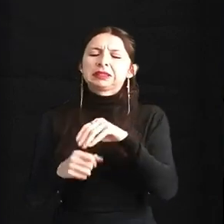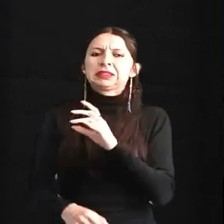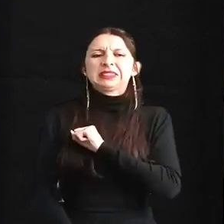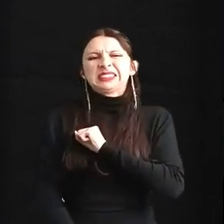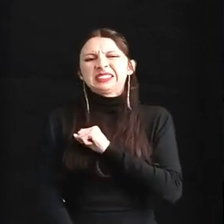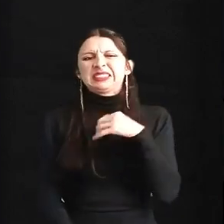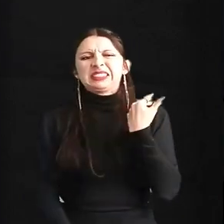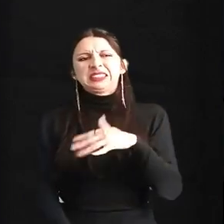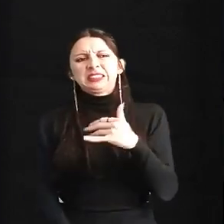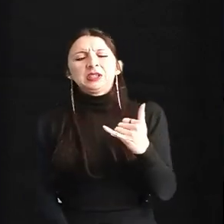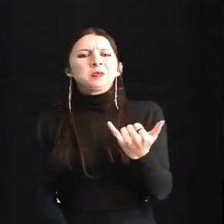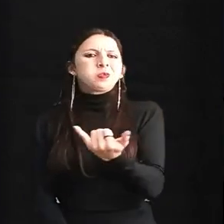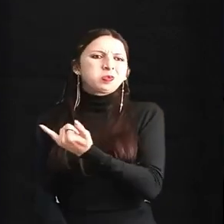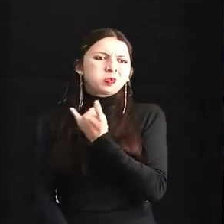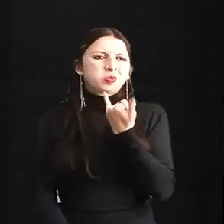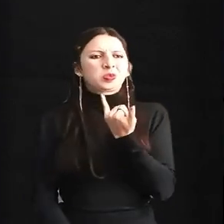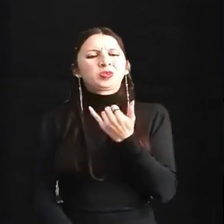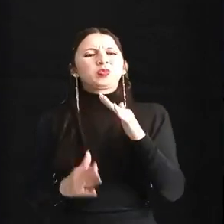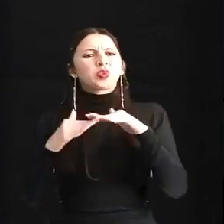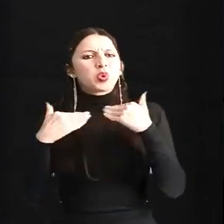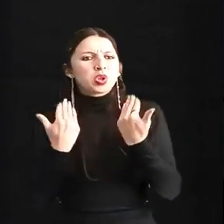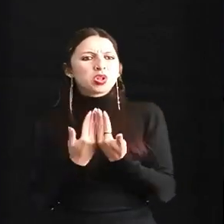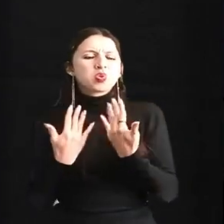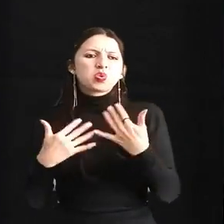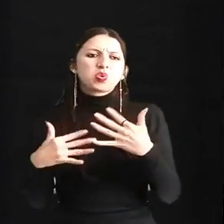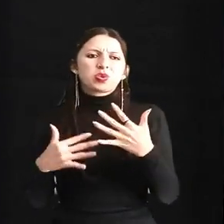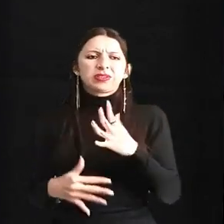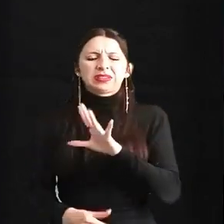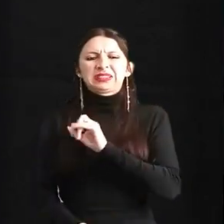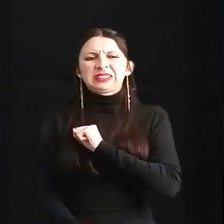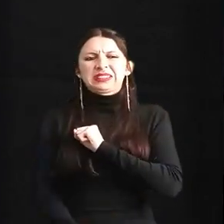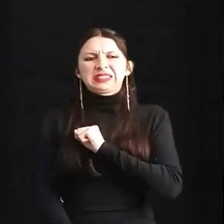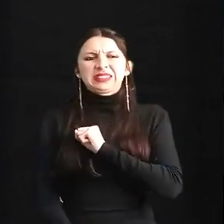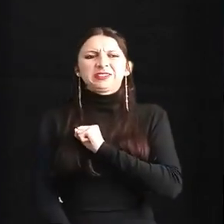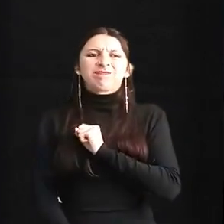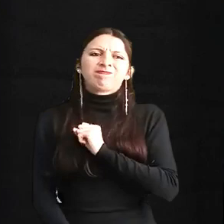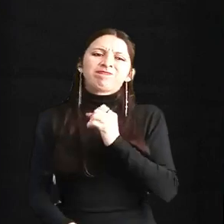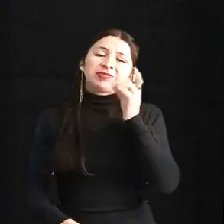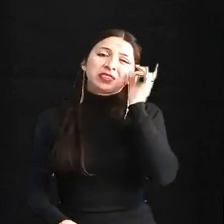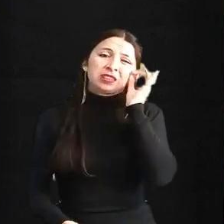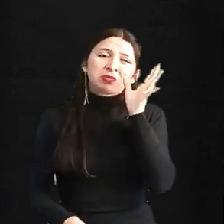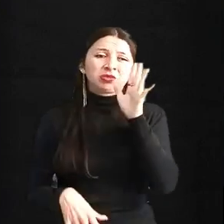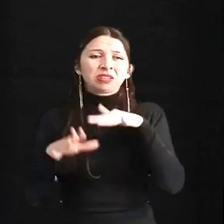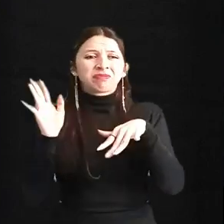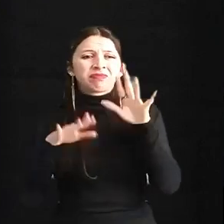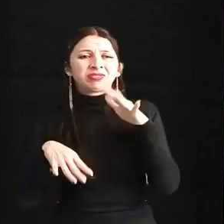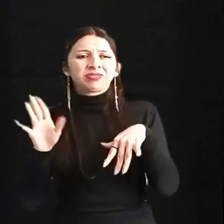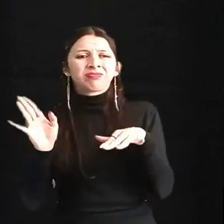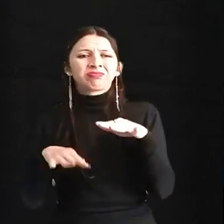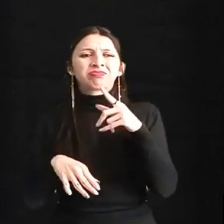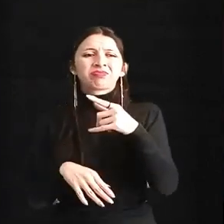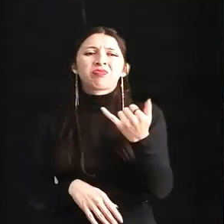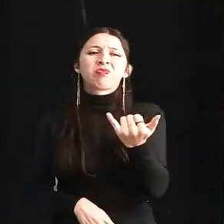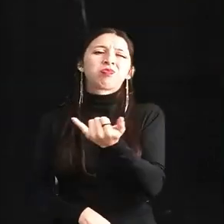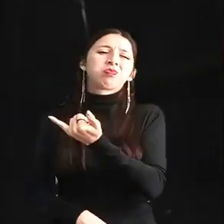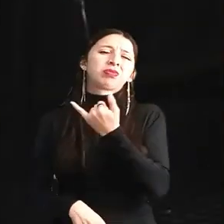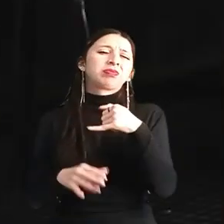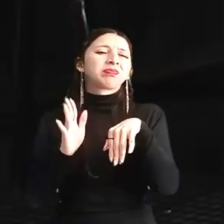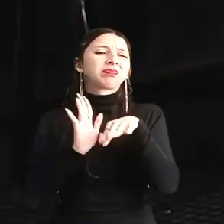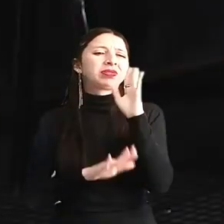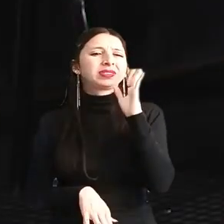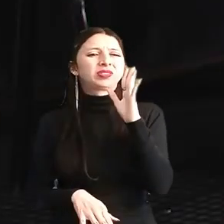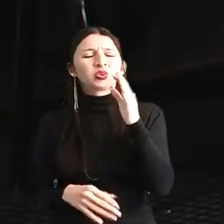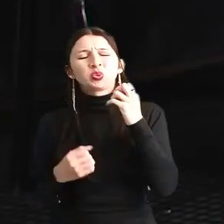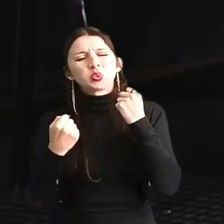se está viviendo y que es un tema tan pertinente y tan actual en nuestras instituciones que eventualmente lo vemos un poco agudizado pues